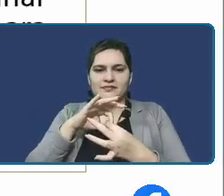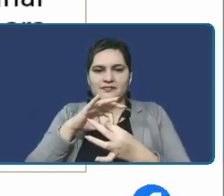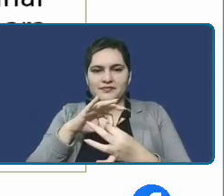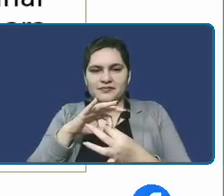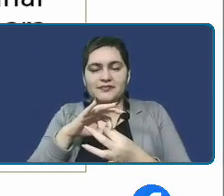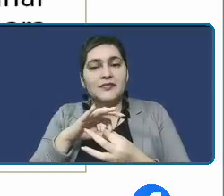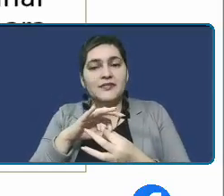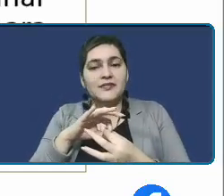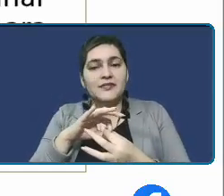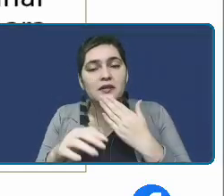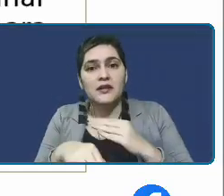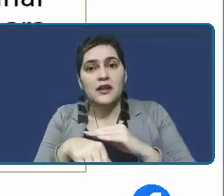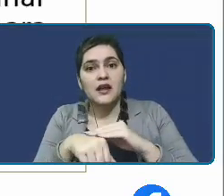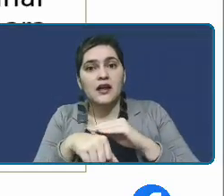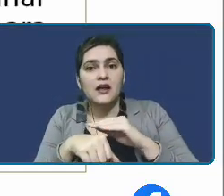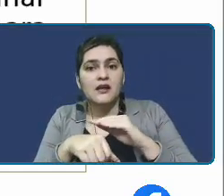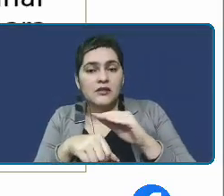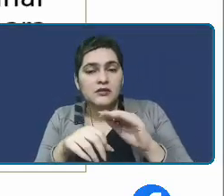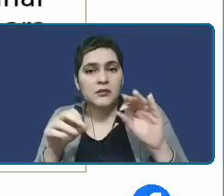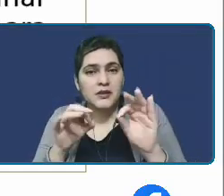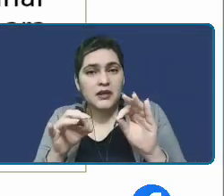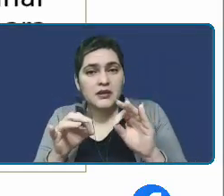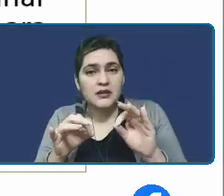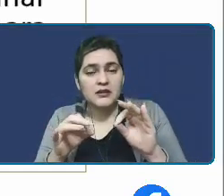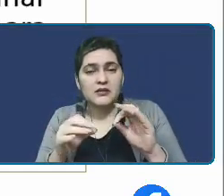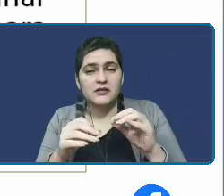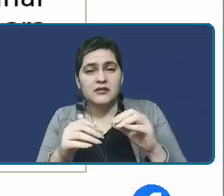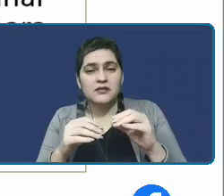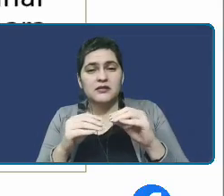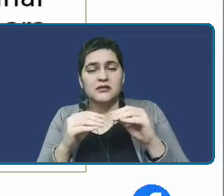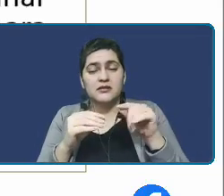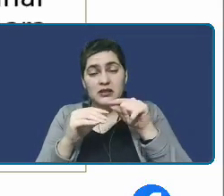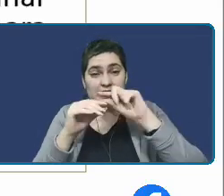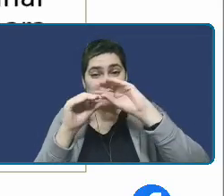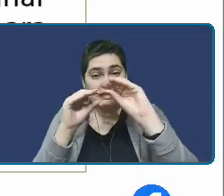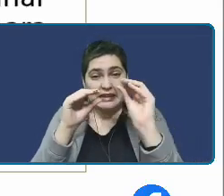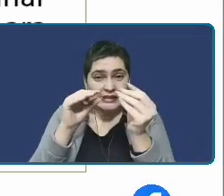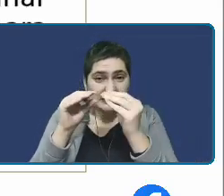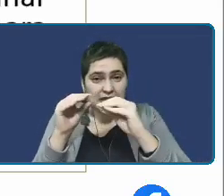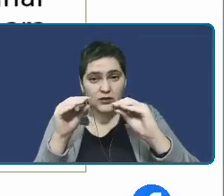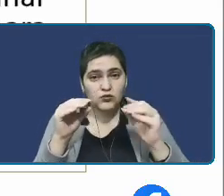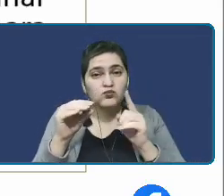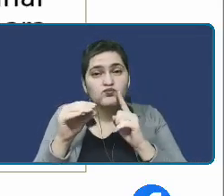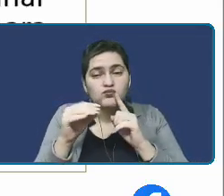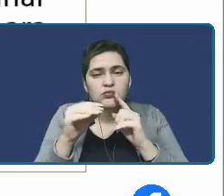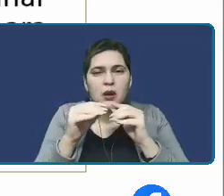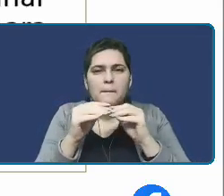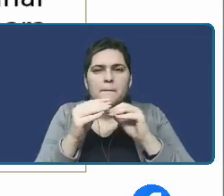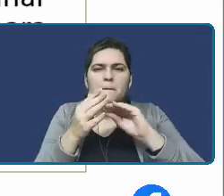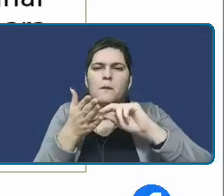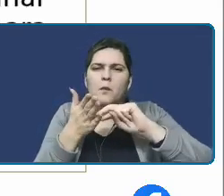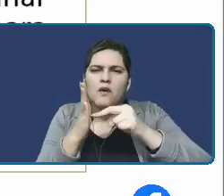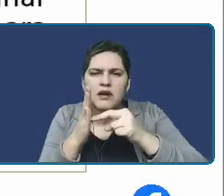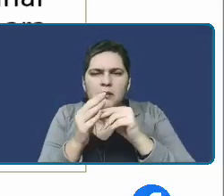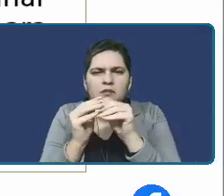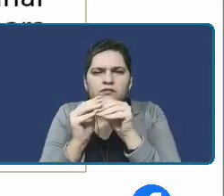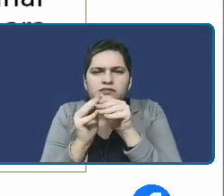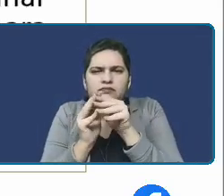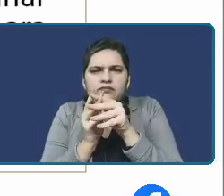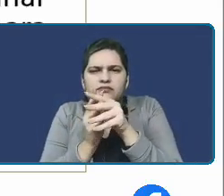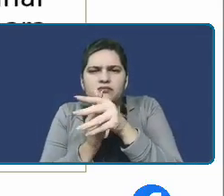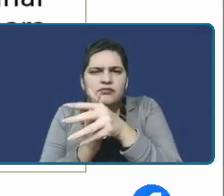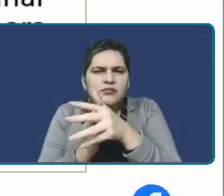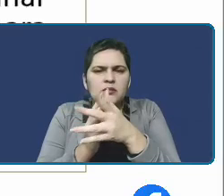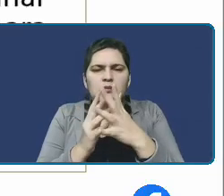ser que el deterioro de la permeabilidad del intestino desde etapas muy tempranas o de la gestación nos pudiera llevar